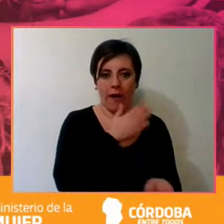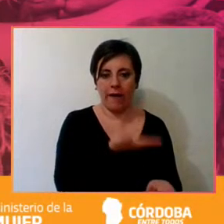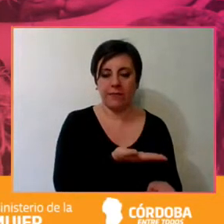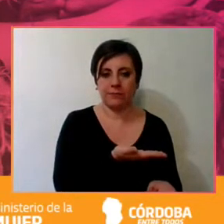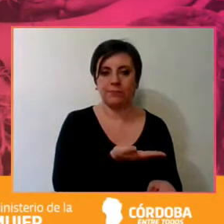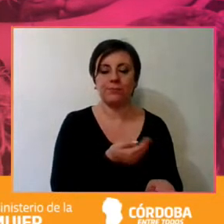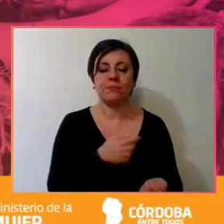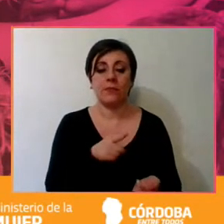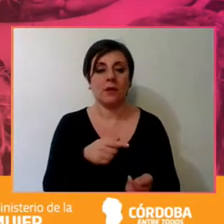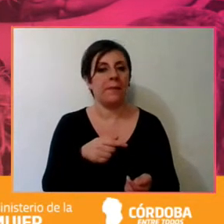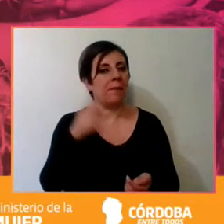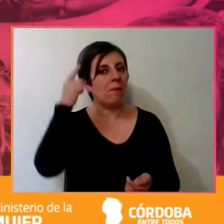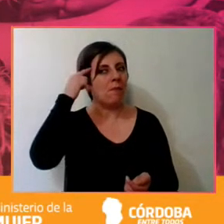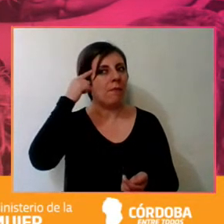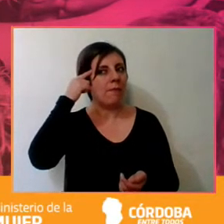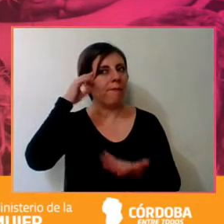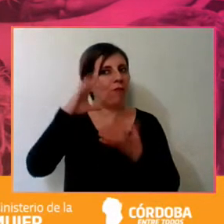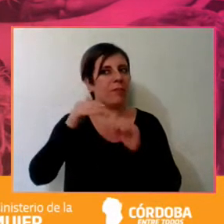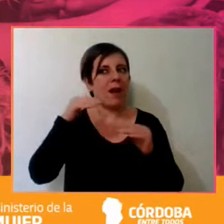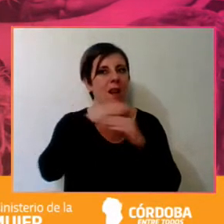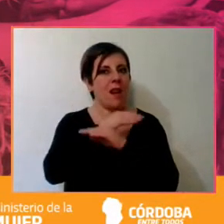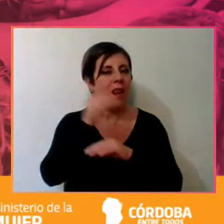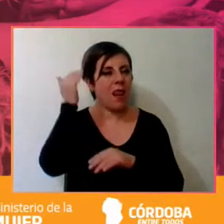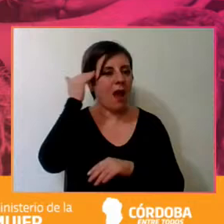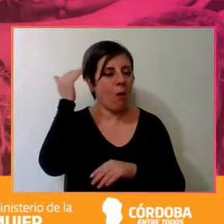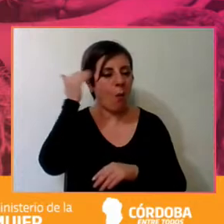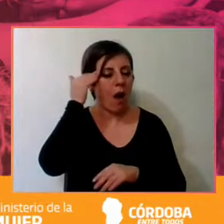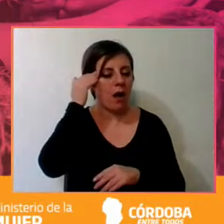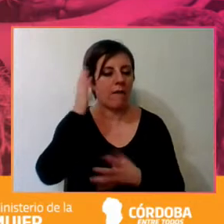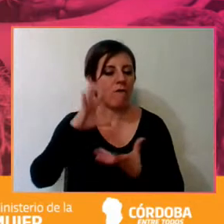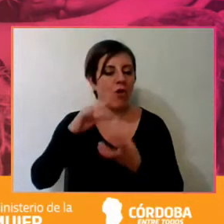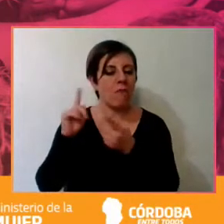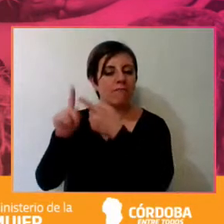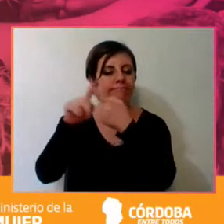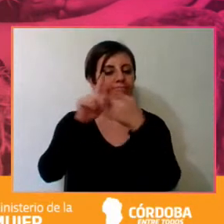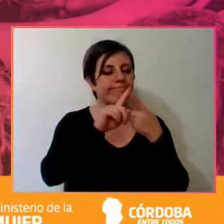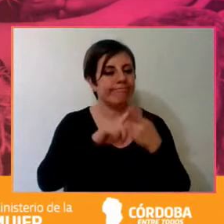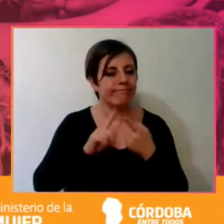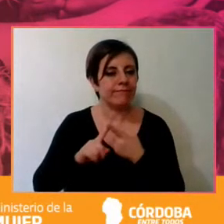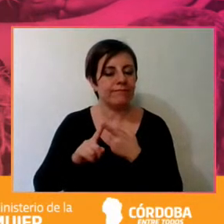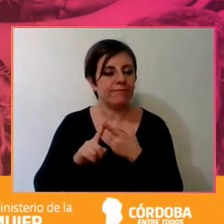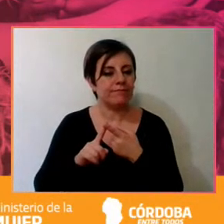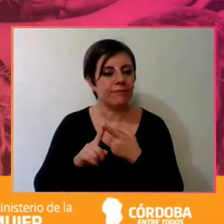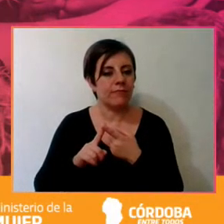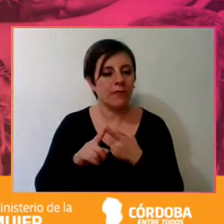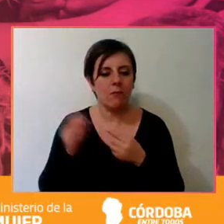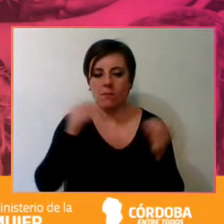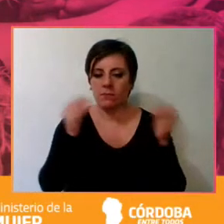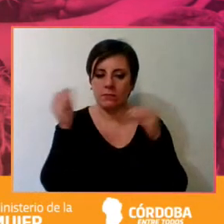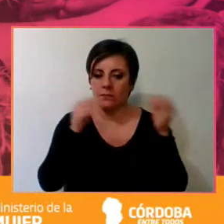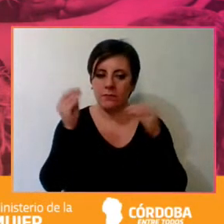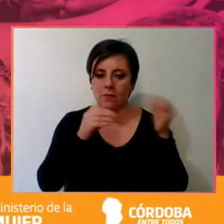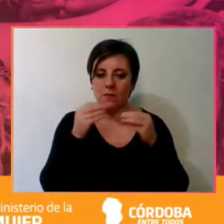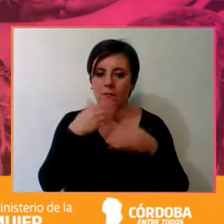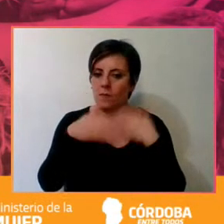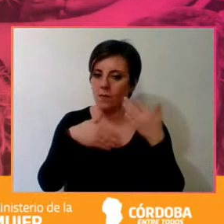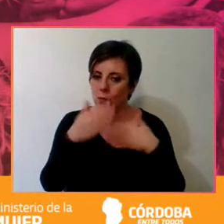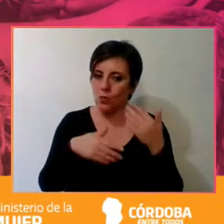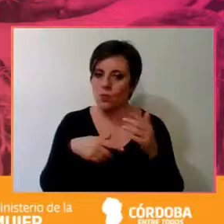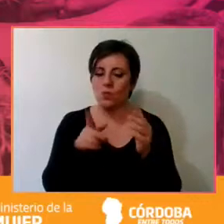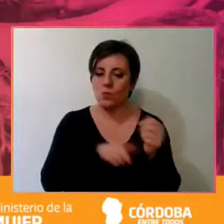patrones culturales, que nuestro lenguaje, que nuestra manera de relacionarnos está plagada de una serie de usos, de costumbres,